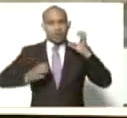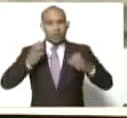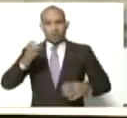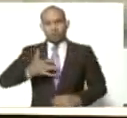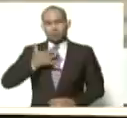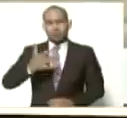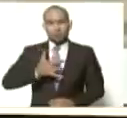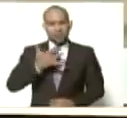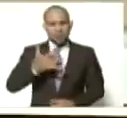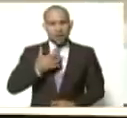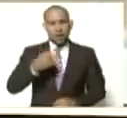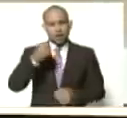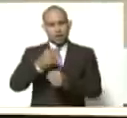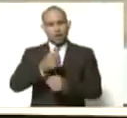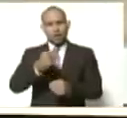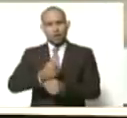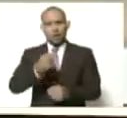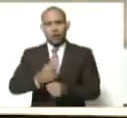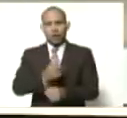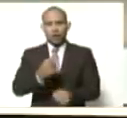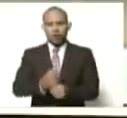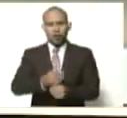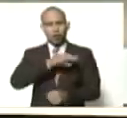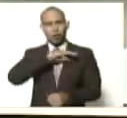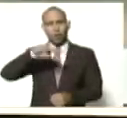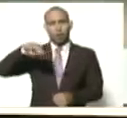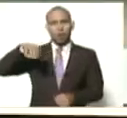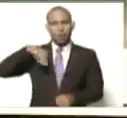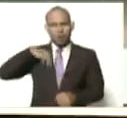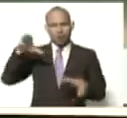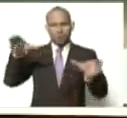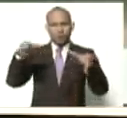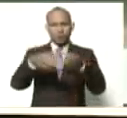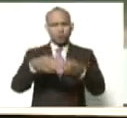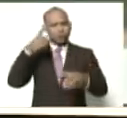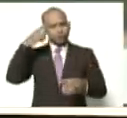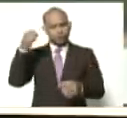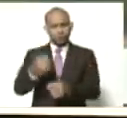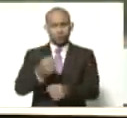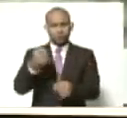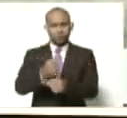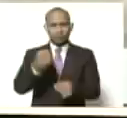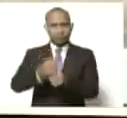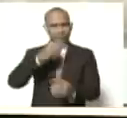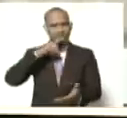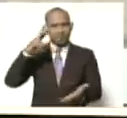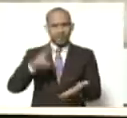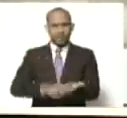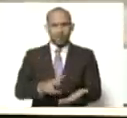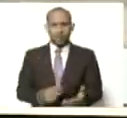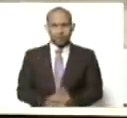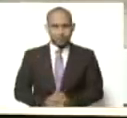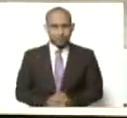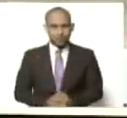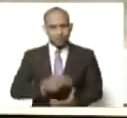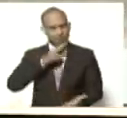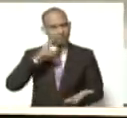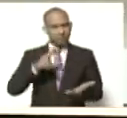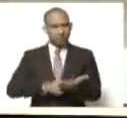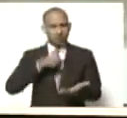sentirme obrero, trabajador, miembro de la clase obrera, de verdad verdadita. De verdad